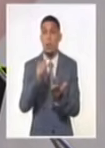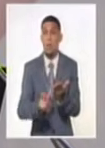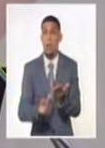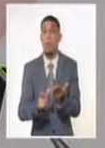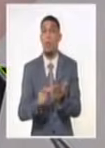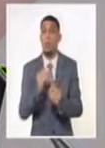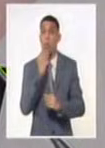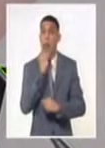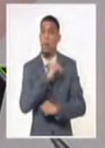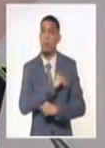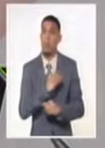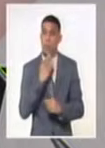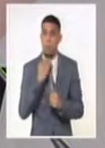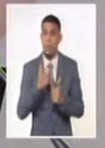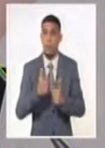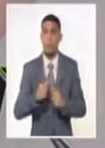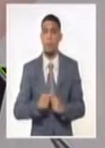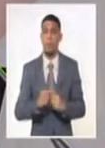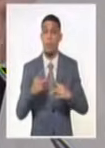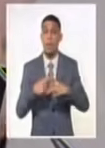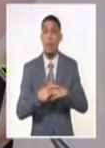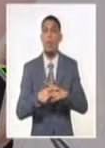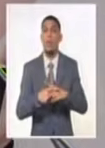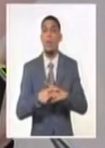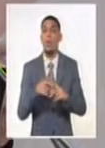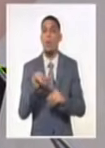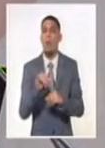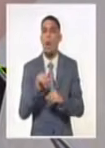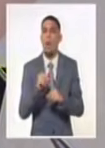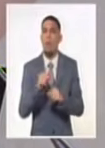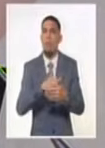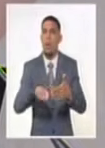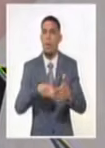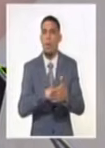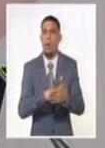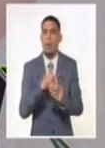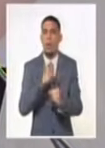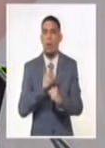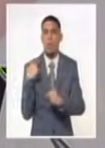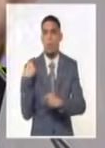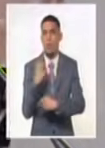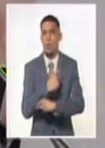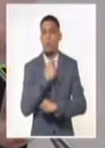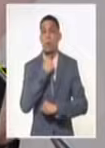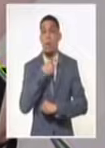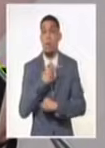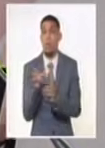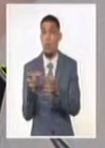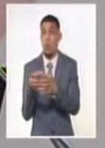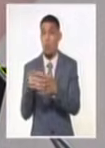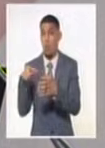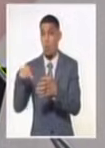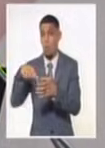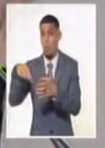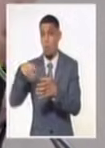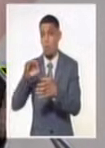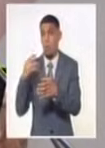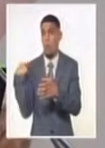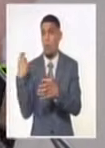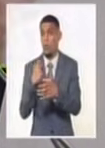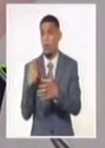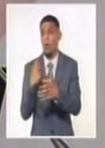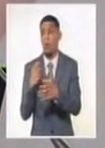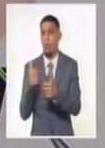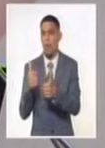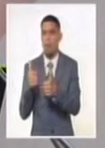el trabajo de claustro, que no es sencillo porque tiene las mismas dificultades. Nosotros tenemos desde un grupo de profesores tremendos,